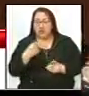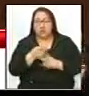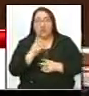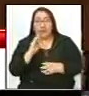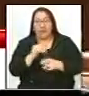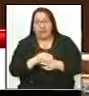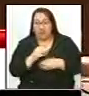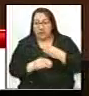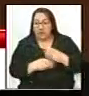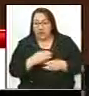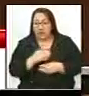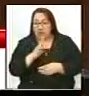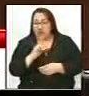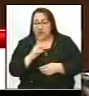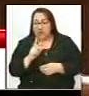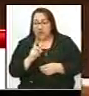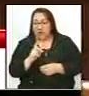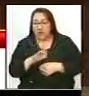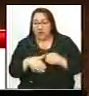Mundial, BID,